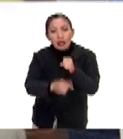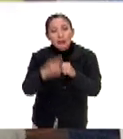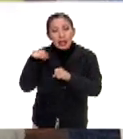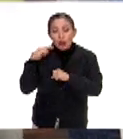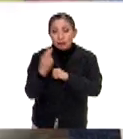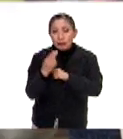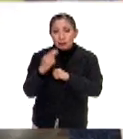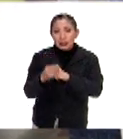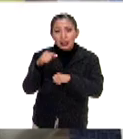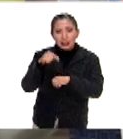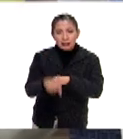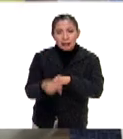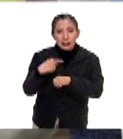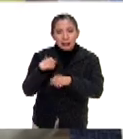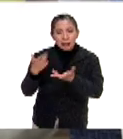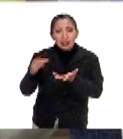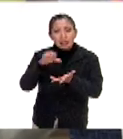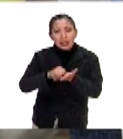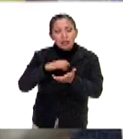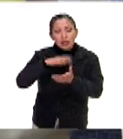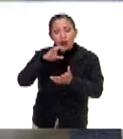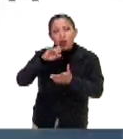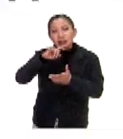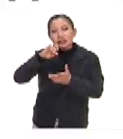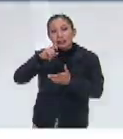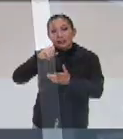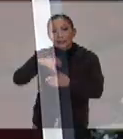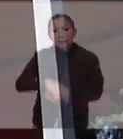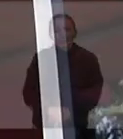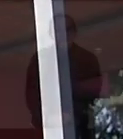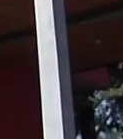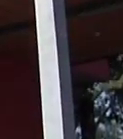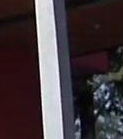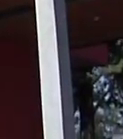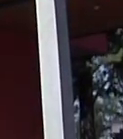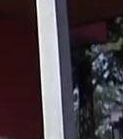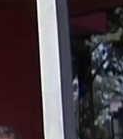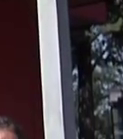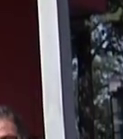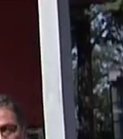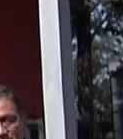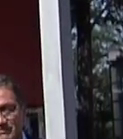noviembre en el Convention Center aquí en Orlando.